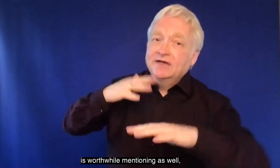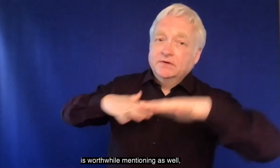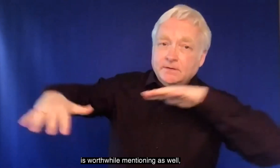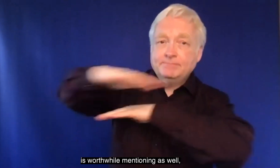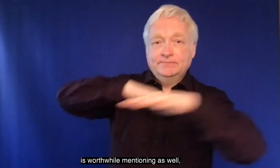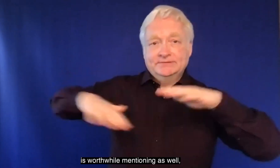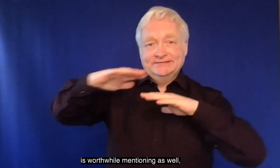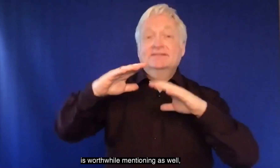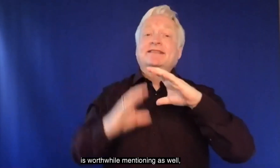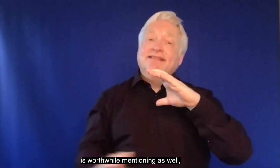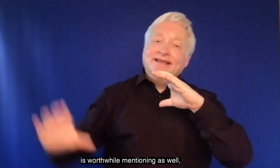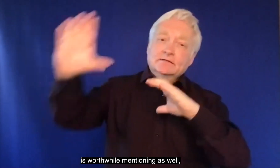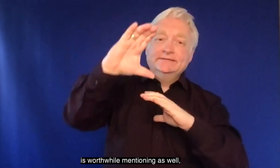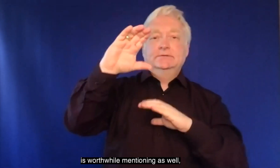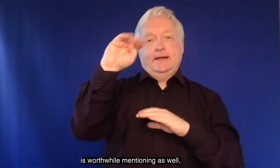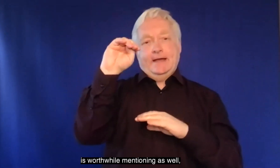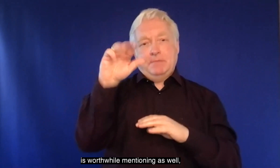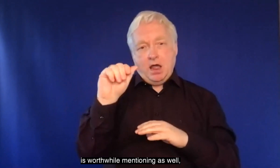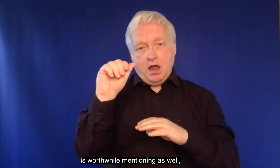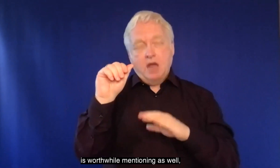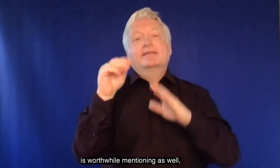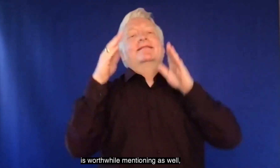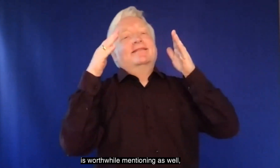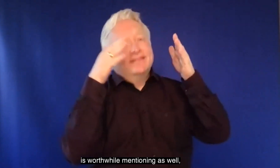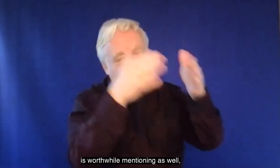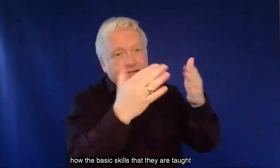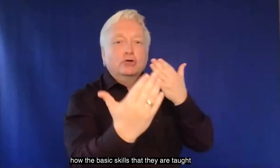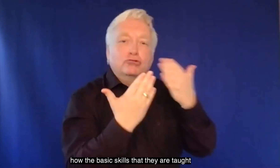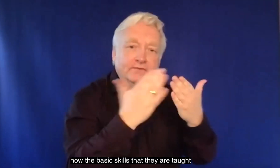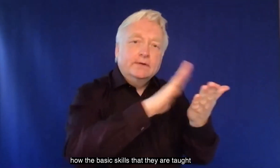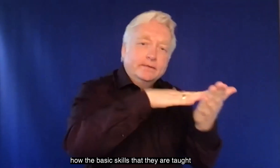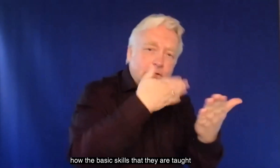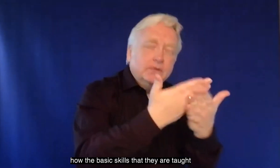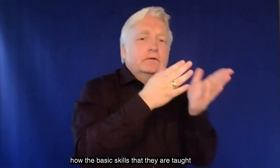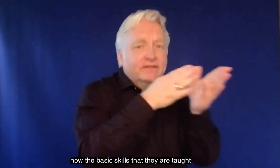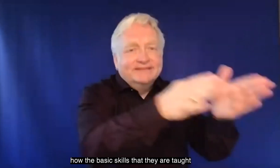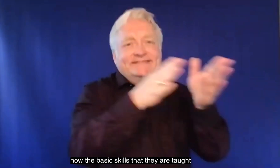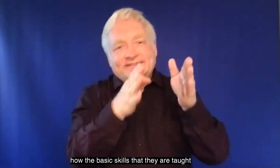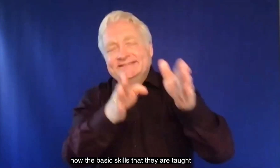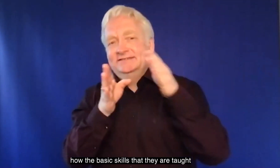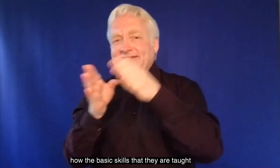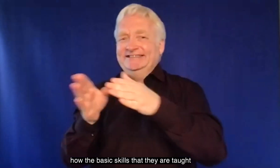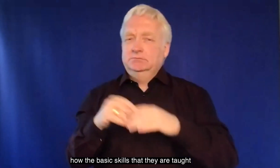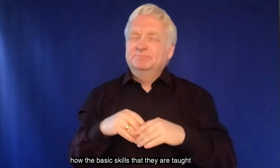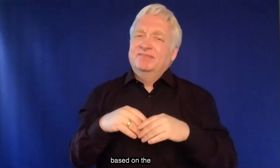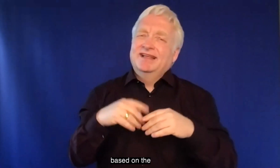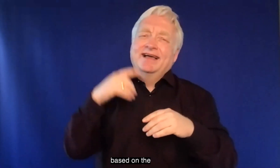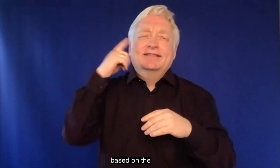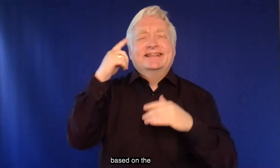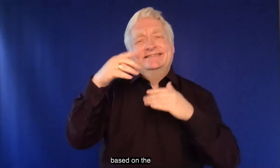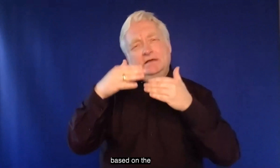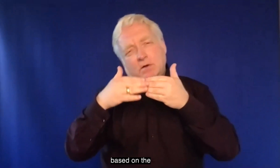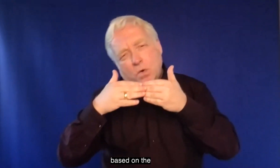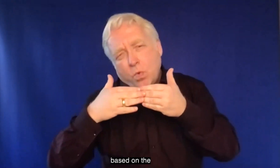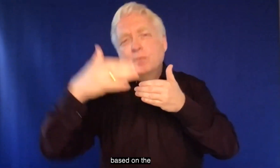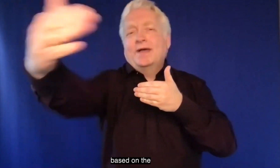esas bases que se adquieren sobre la lengua de signos y la comunidad sorda en el grado universitario son extremadamente necesarias para luego poder